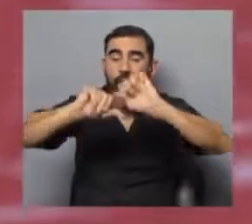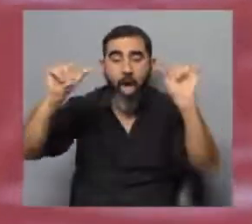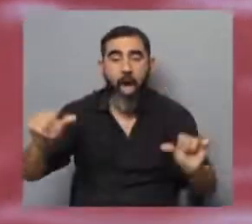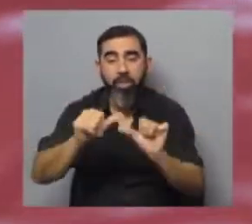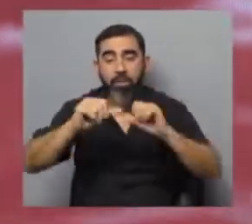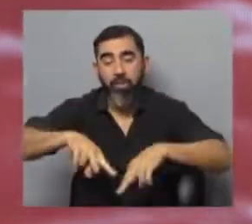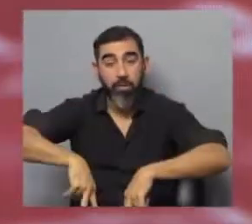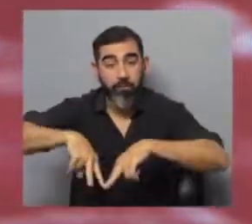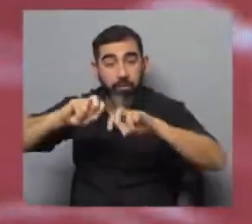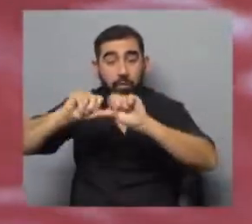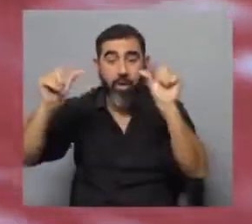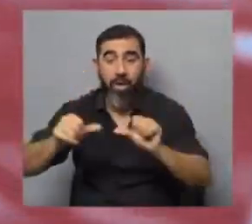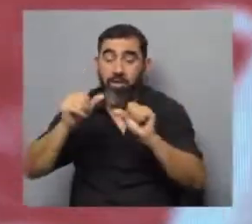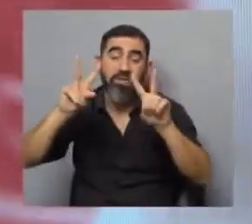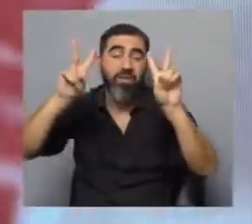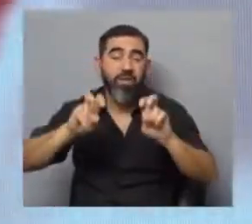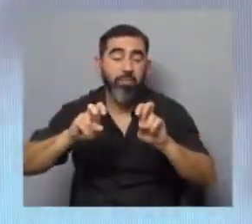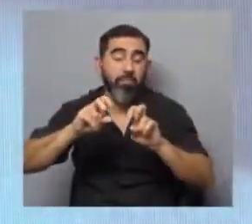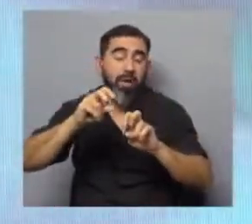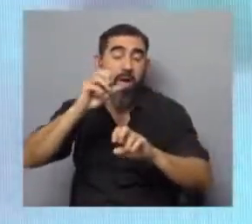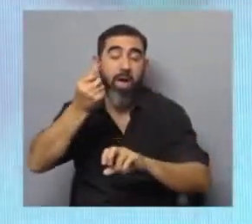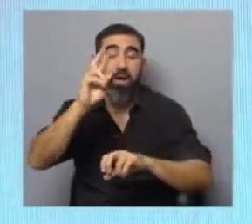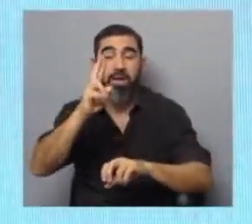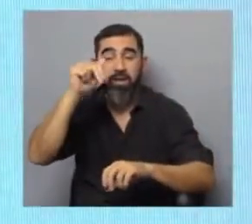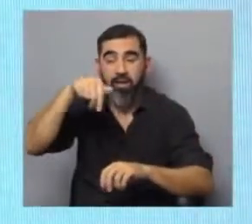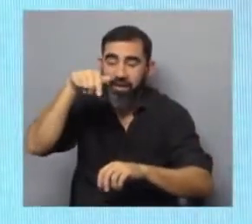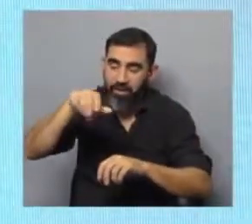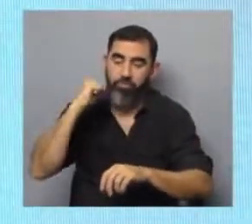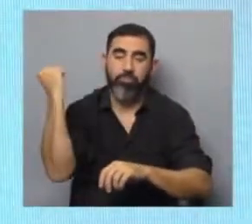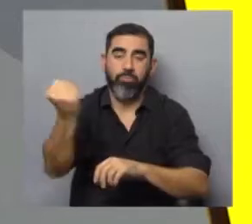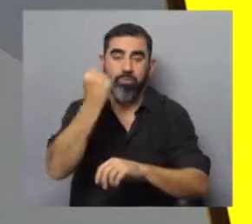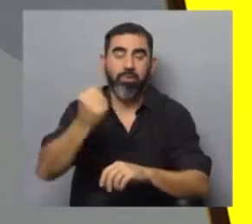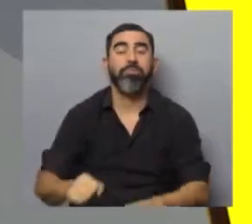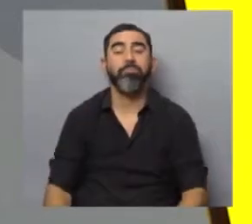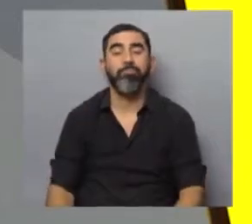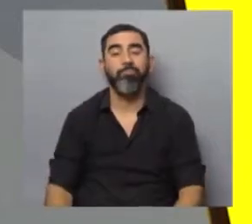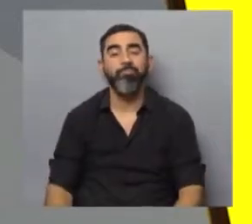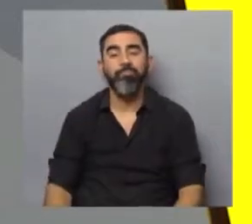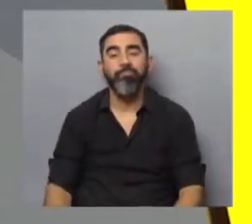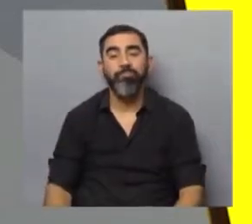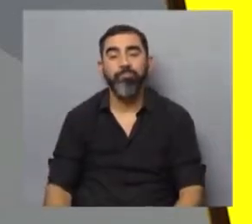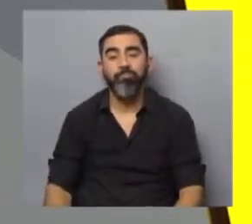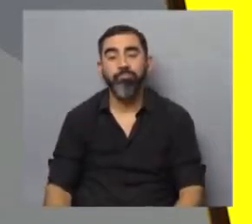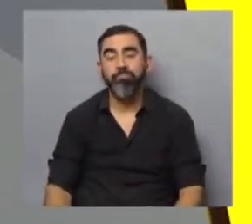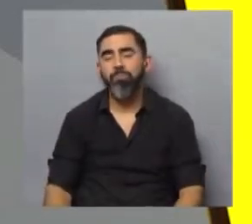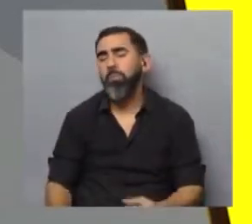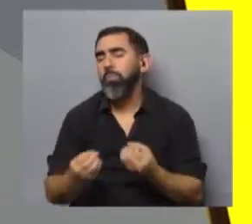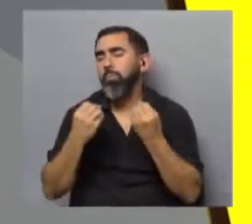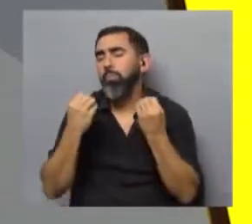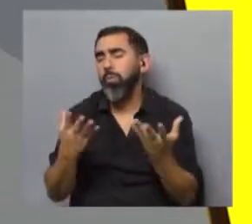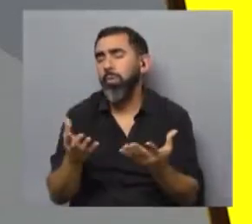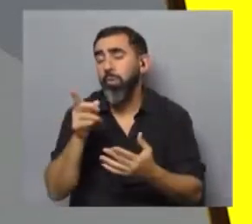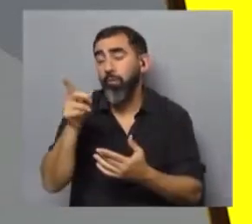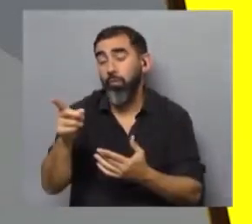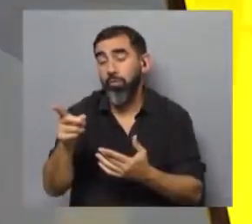de investigación que se hacen en torno a la molécula del ARN. Creo que lo importante es eso. Adriana, y justamente eso, ¿por qué? A ver,